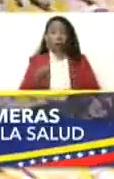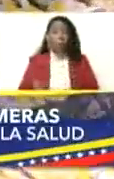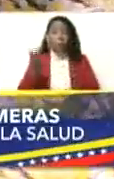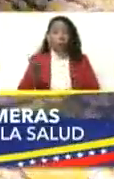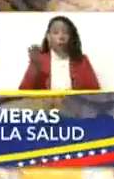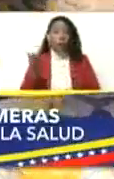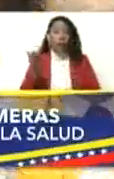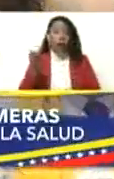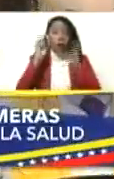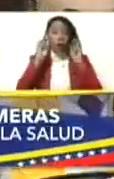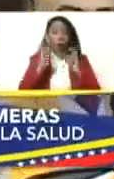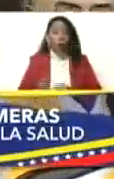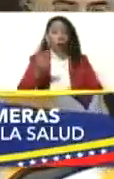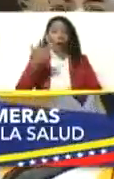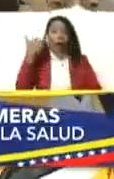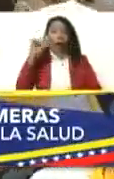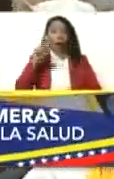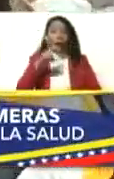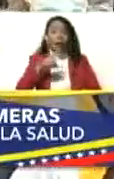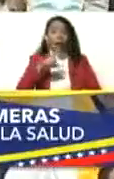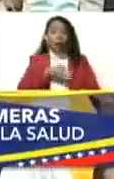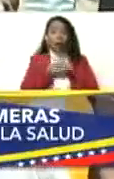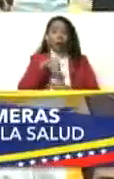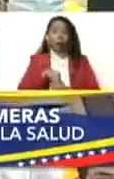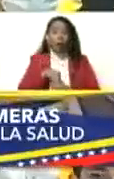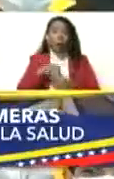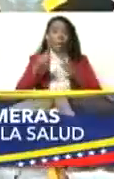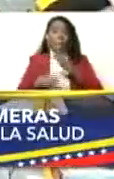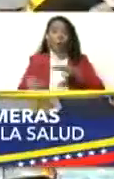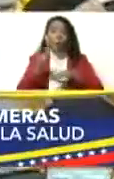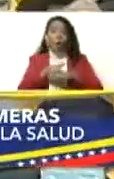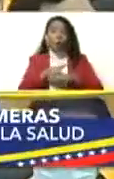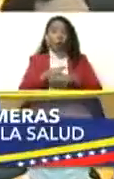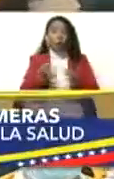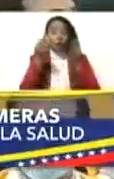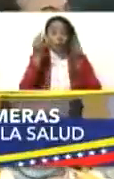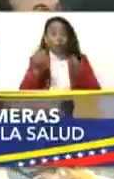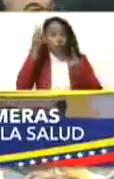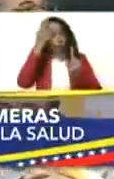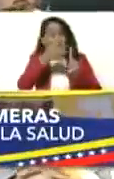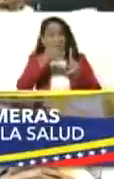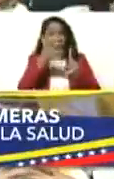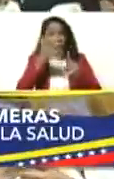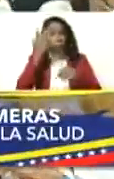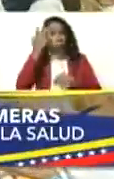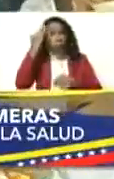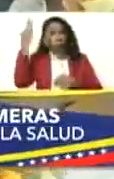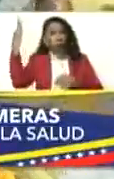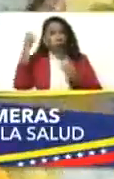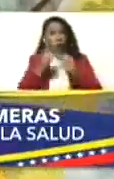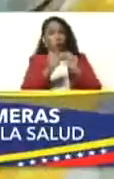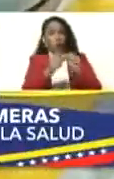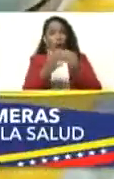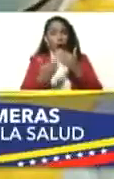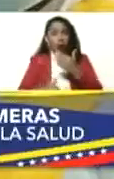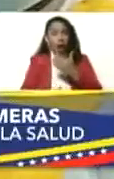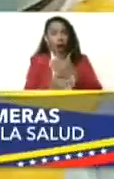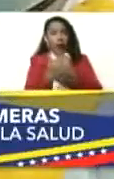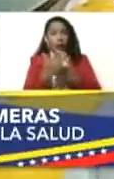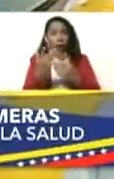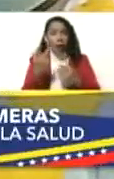los elementos que requiere un residente de posgrado para una adecuada formación. Soñamos con continuar avanzando para